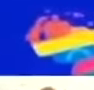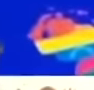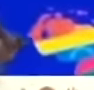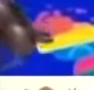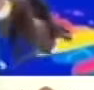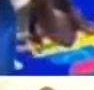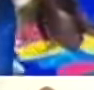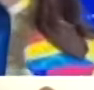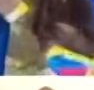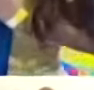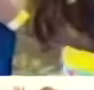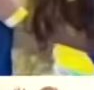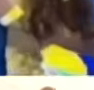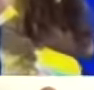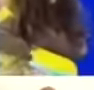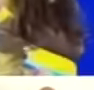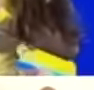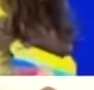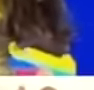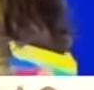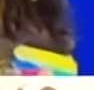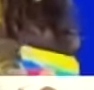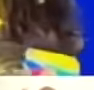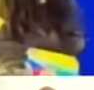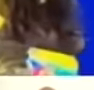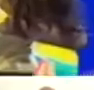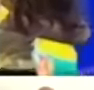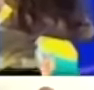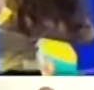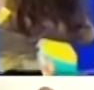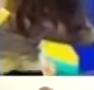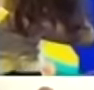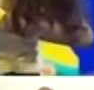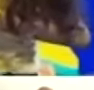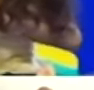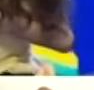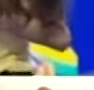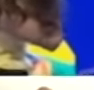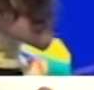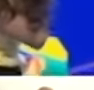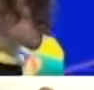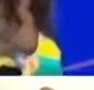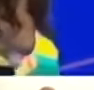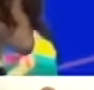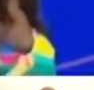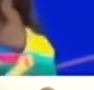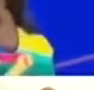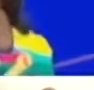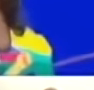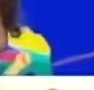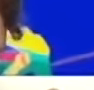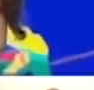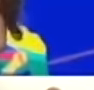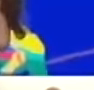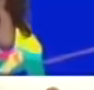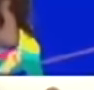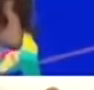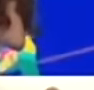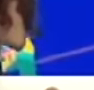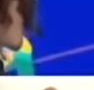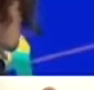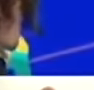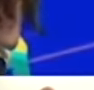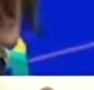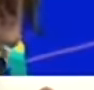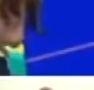Que Dios te bendiga. Gracias por conocerme. Gracias por conocerte. Gracias. Mi presidente, yo le quiero contar